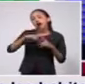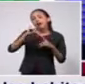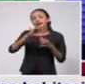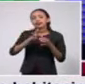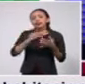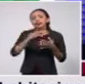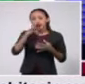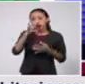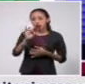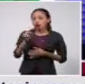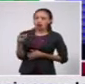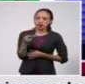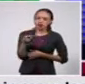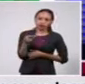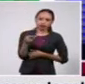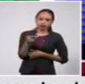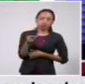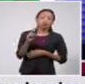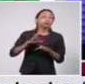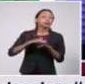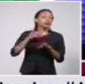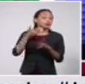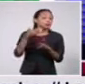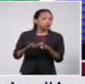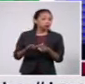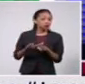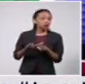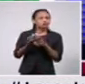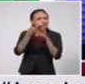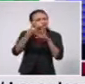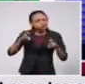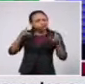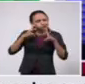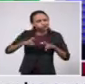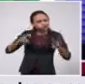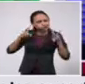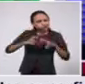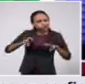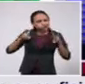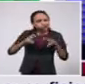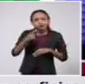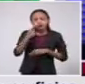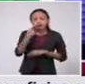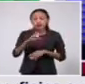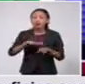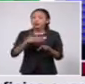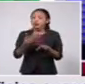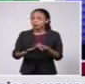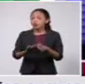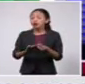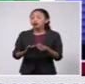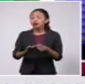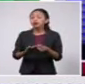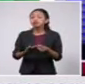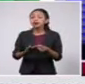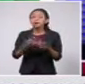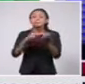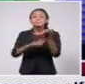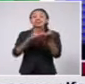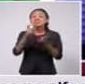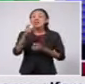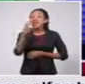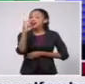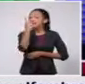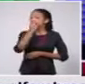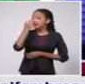negativo, después se siguió estudiando y en un momento determinado el PCR que se le